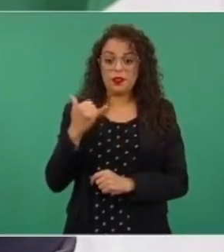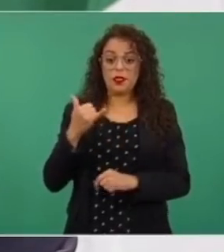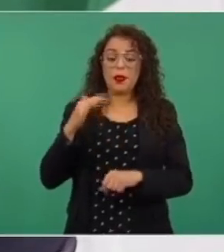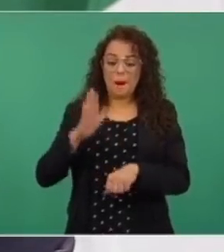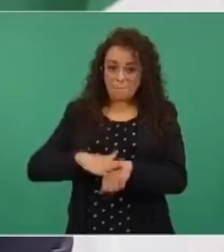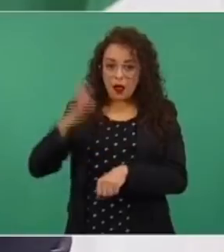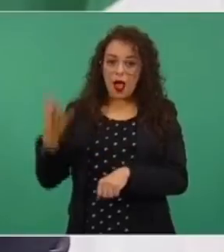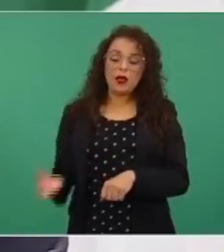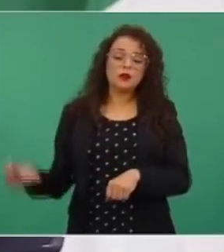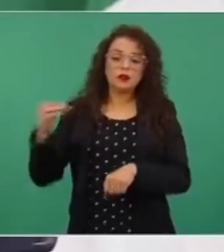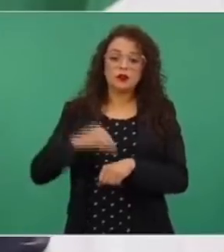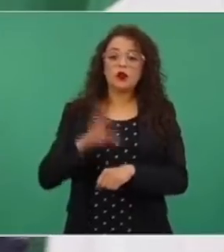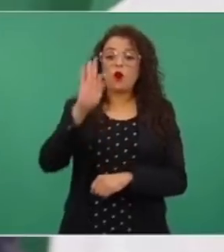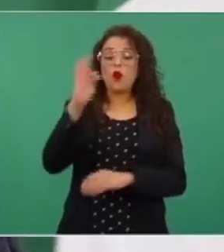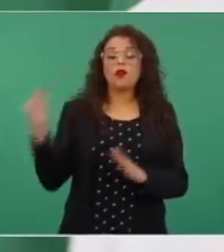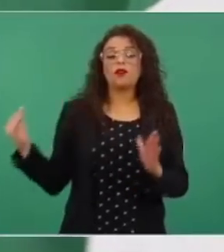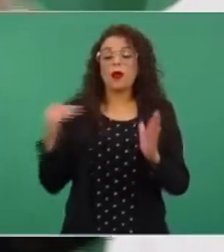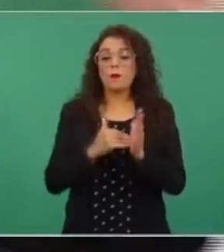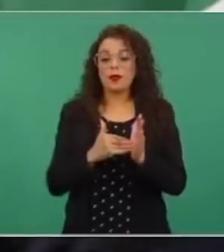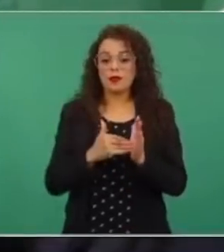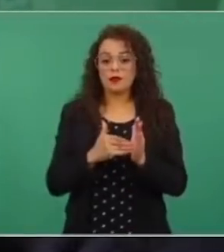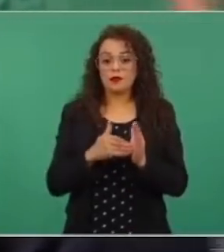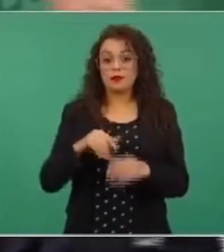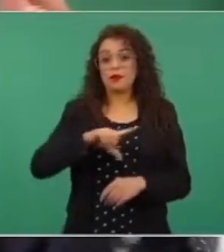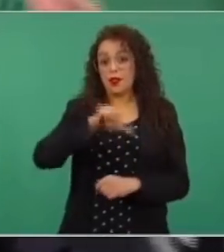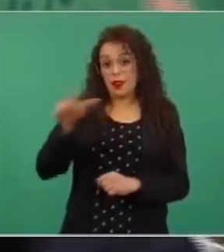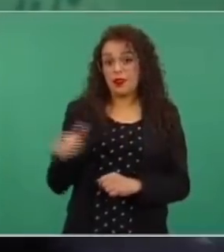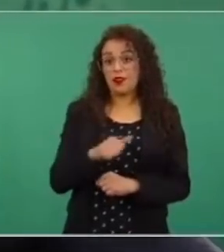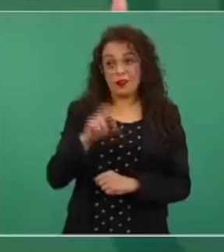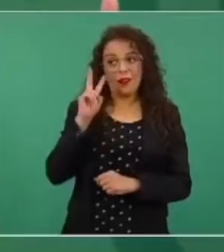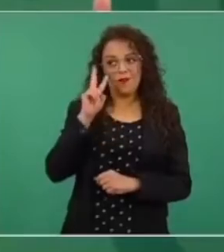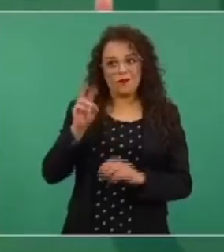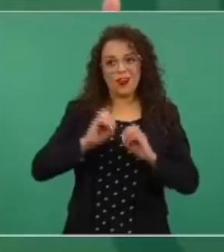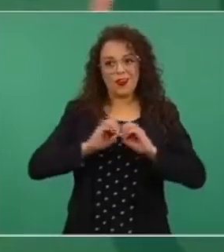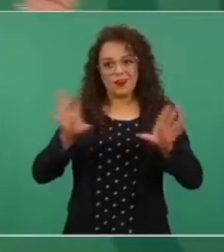40,000 más, y esto se va a notar